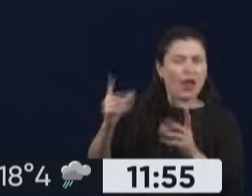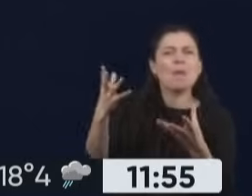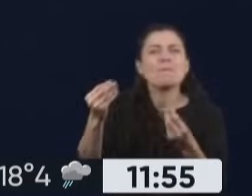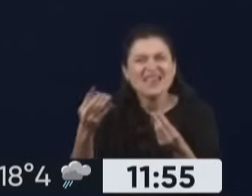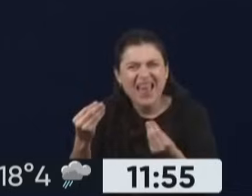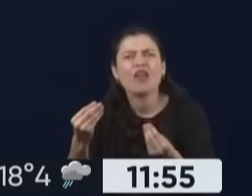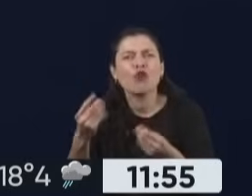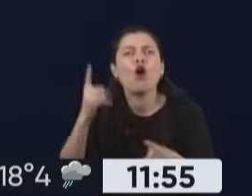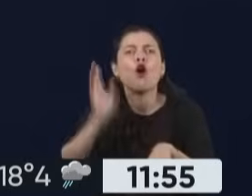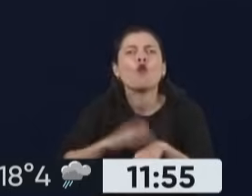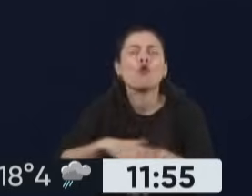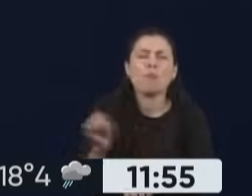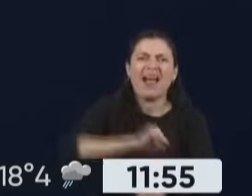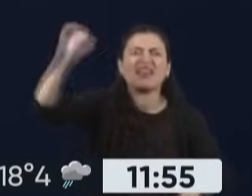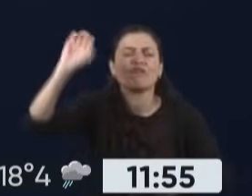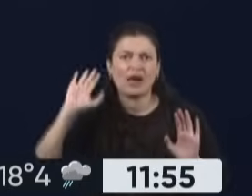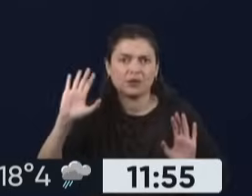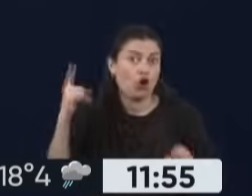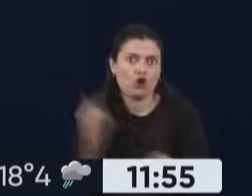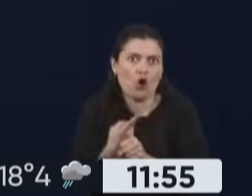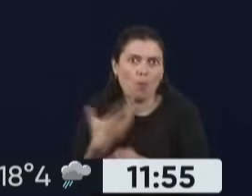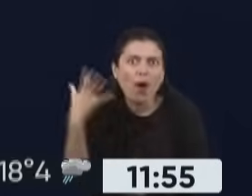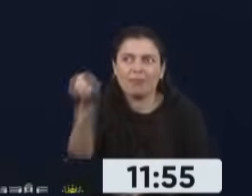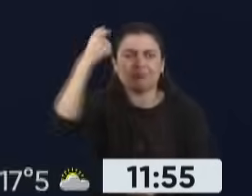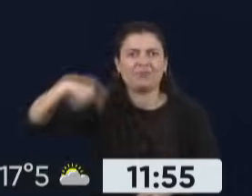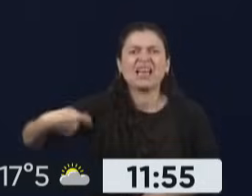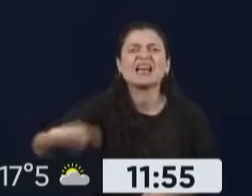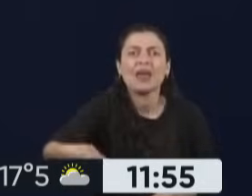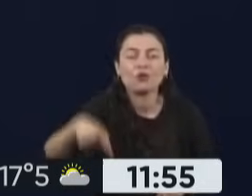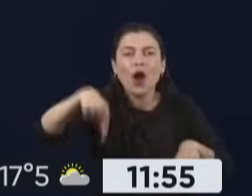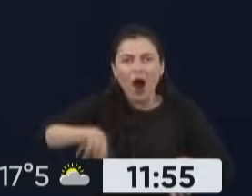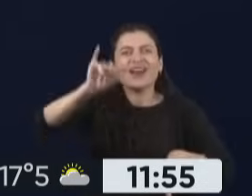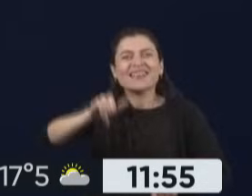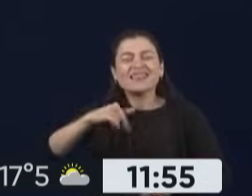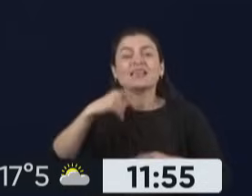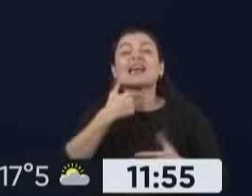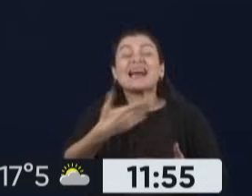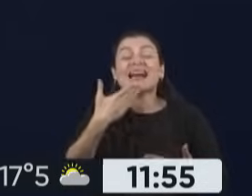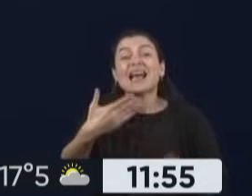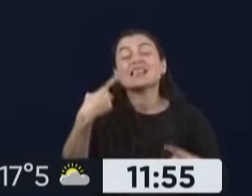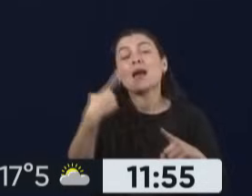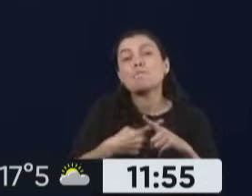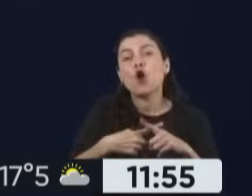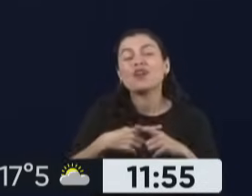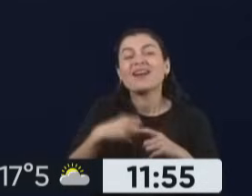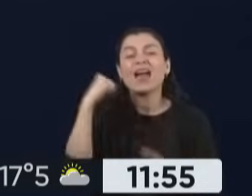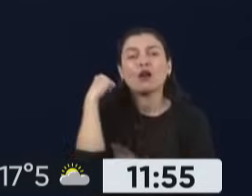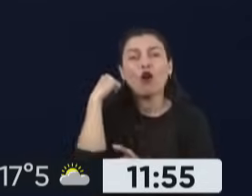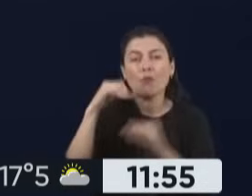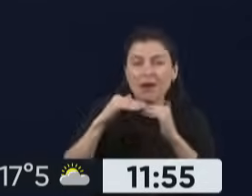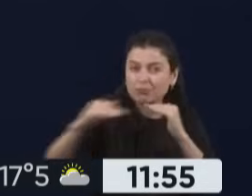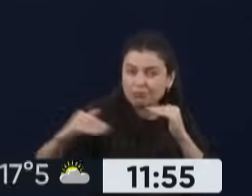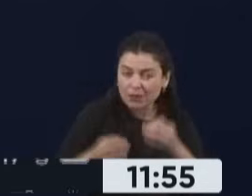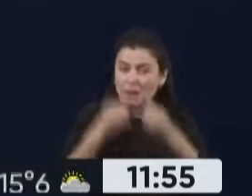o 250% en pesos, ¿quién va a querer tomar un crédito? Nadie. Ahora, habiendo bajado la inflación a estos